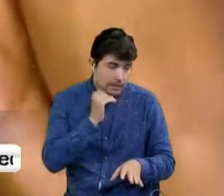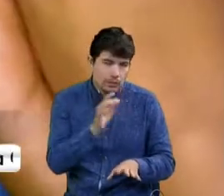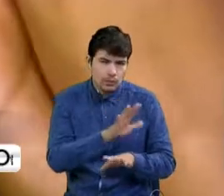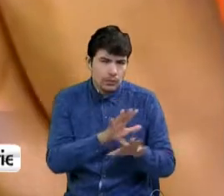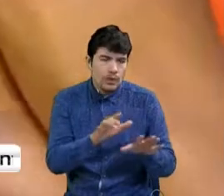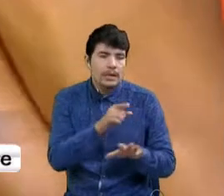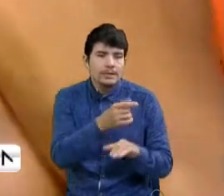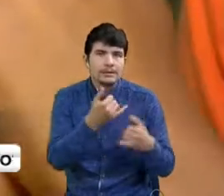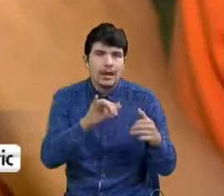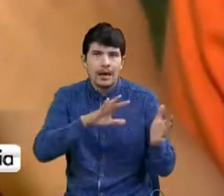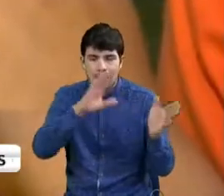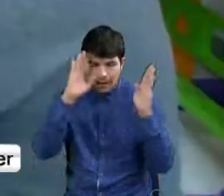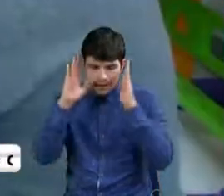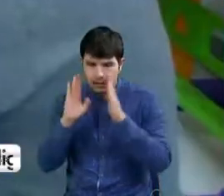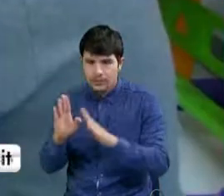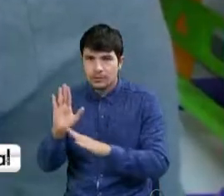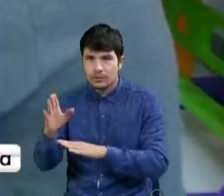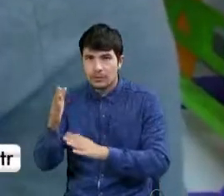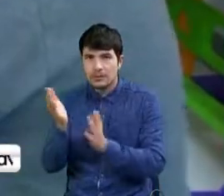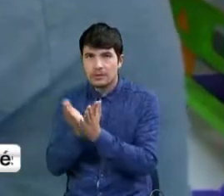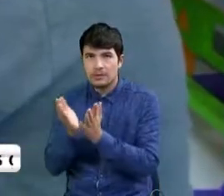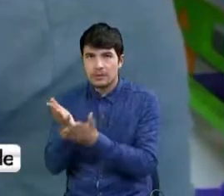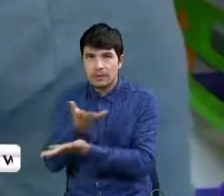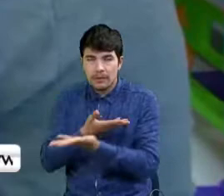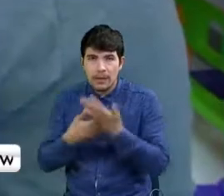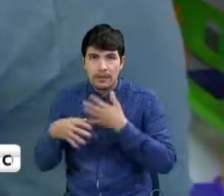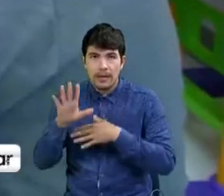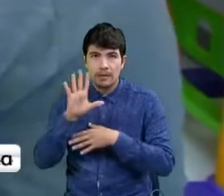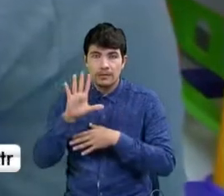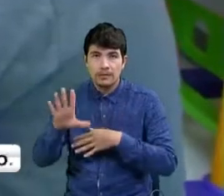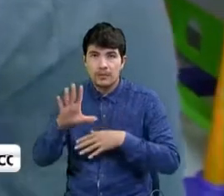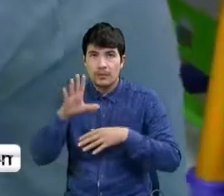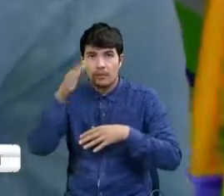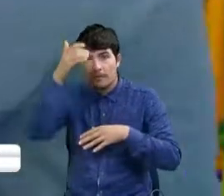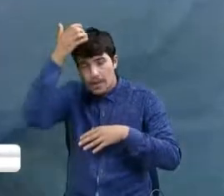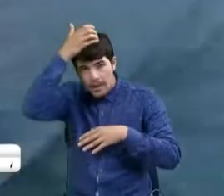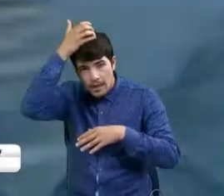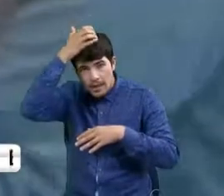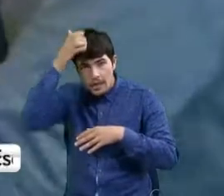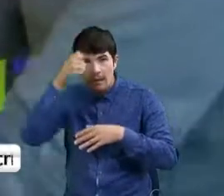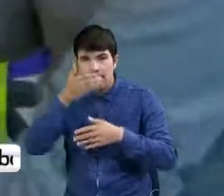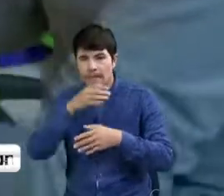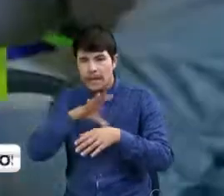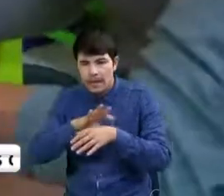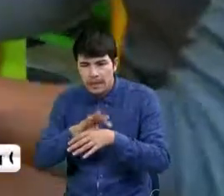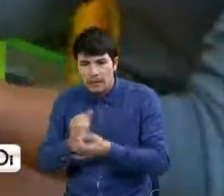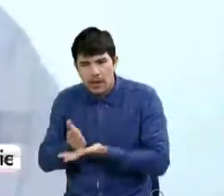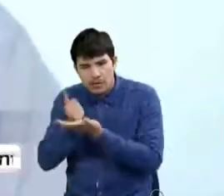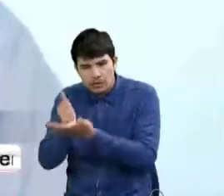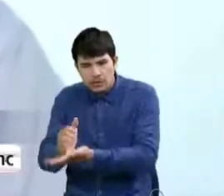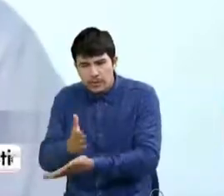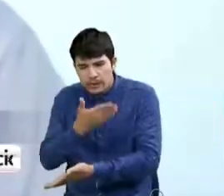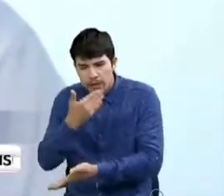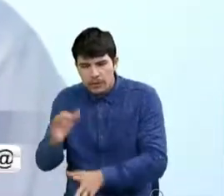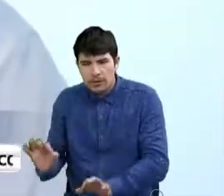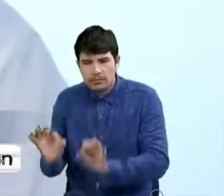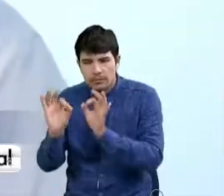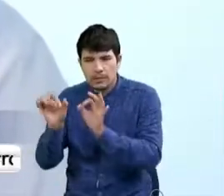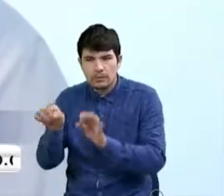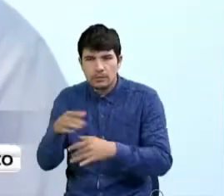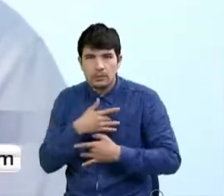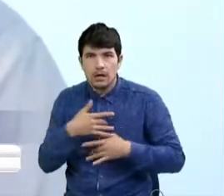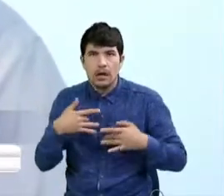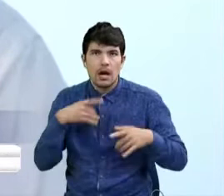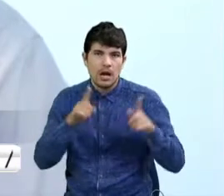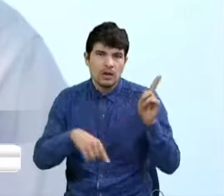el Hospital Internacional de Colombia, donde los médicos hacen lo posible para mejorar su salud. Algunos llegan por problemas